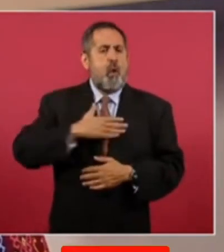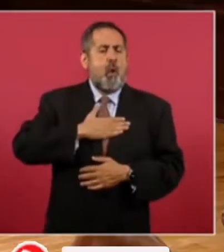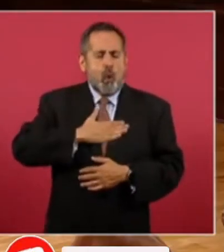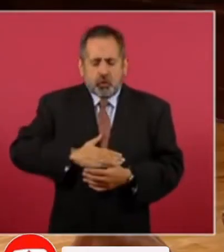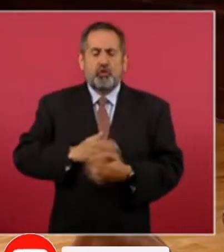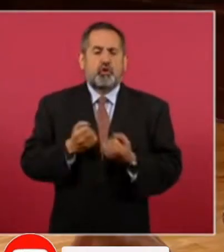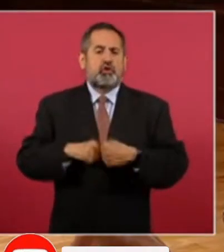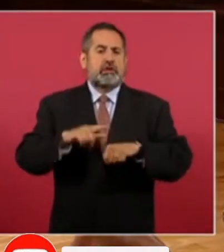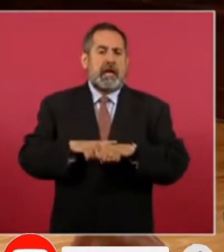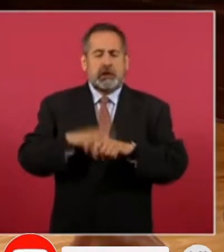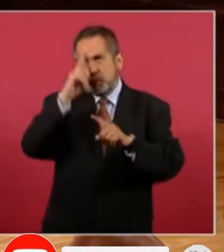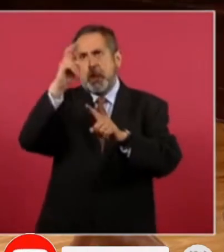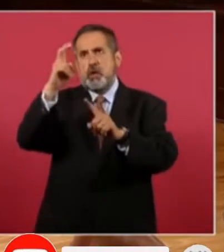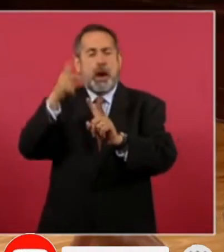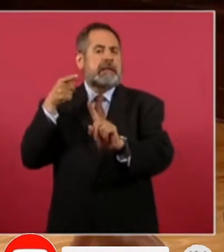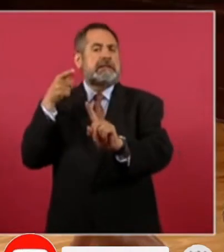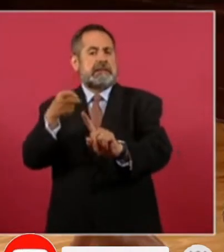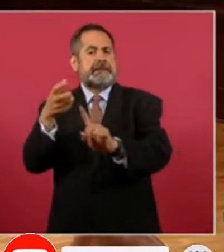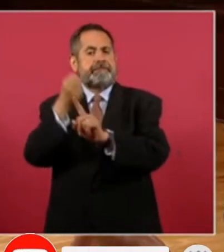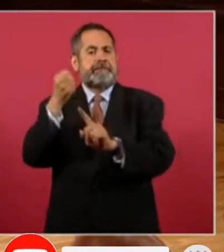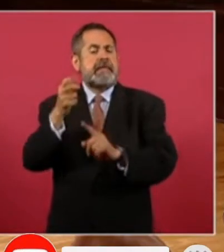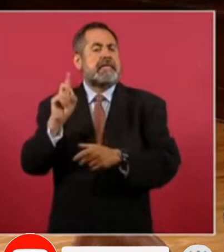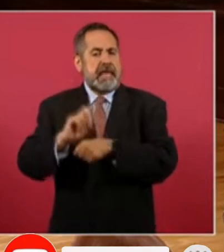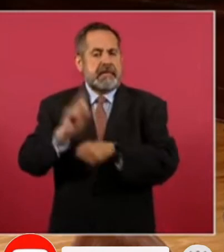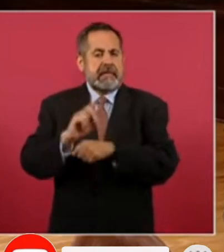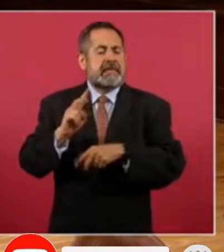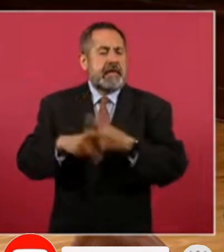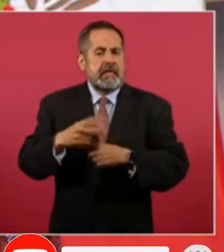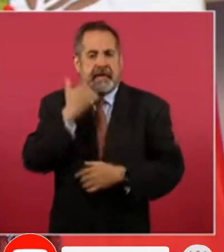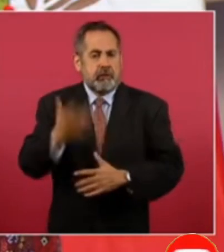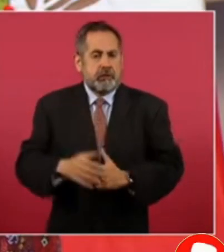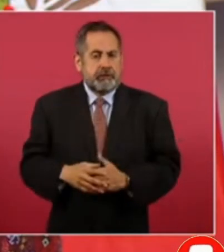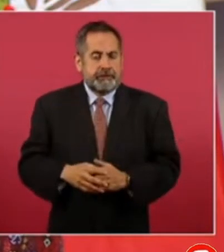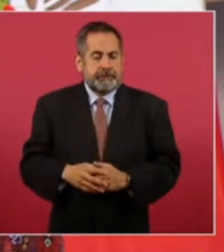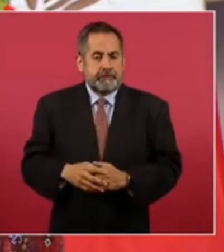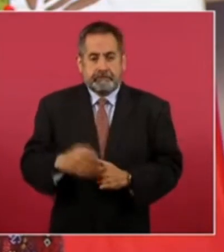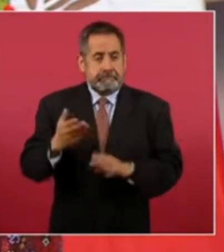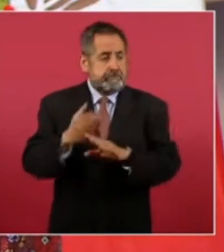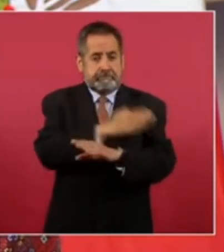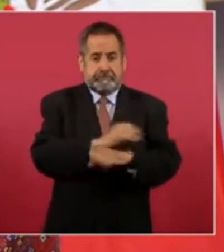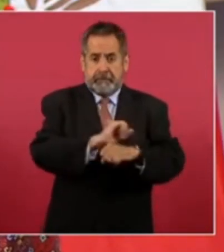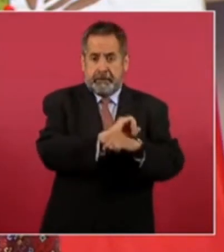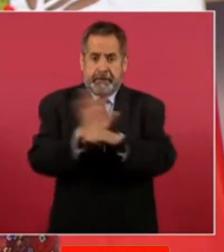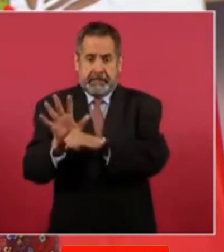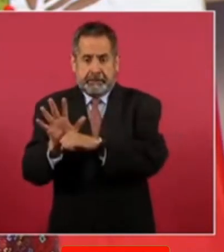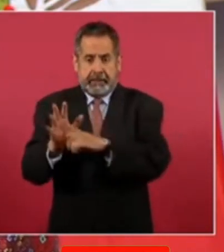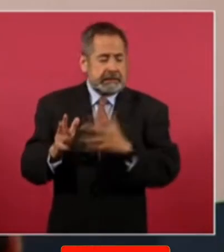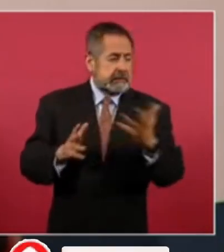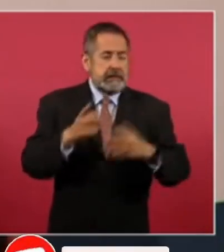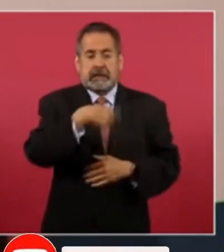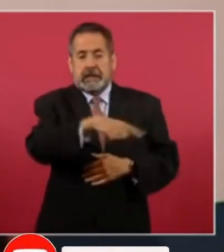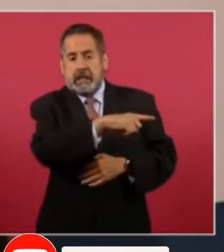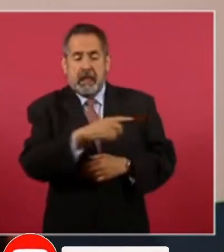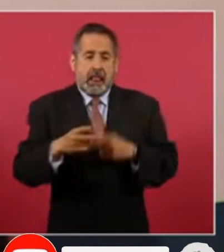social, que es por lo que trabajamos todos los días. Durante la pandemia, las voces más ortodoxas